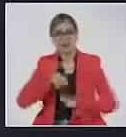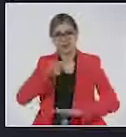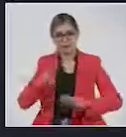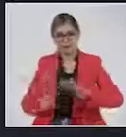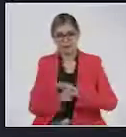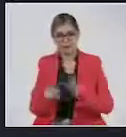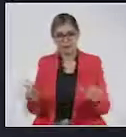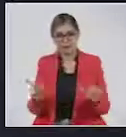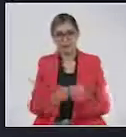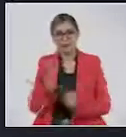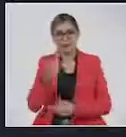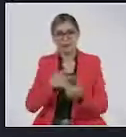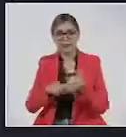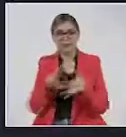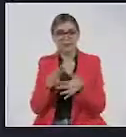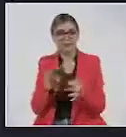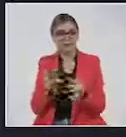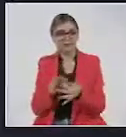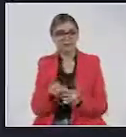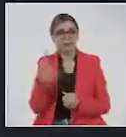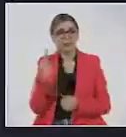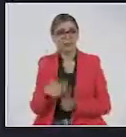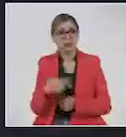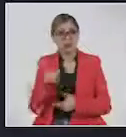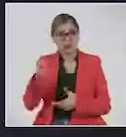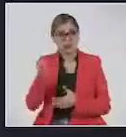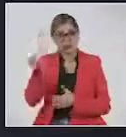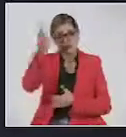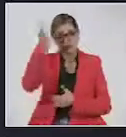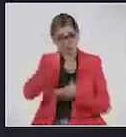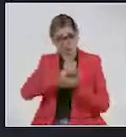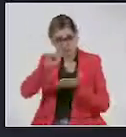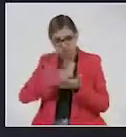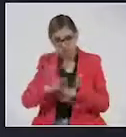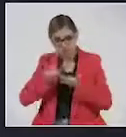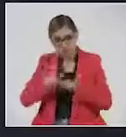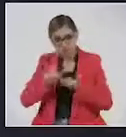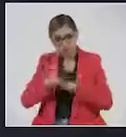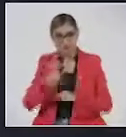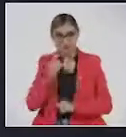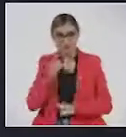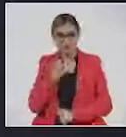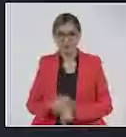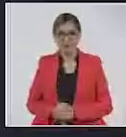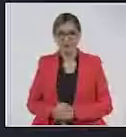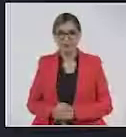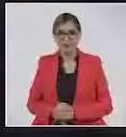breve pausa. Al regresar hablaremos del gremio editorial que busca sobrevivir ante la pandemia.